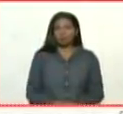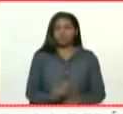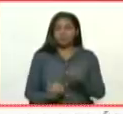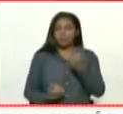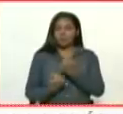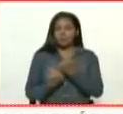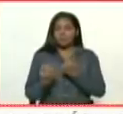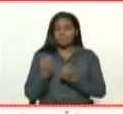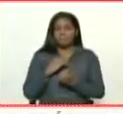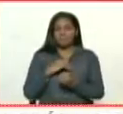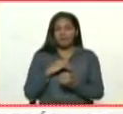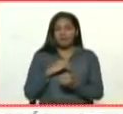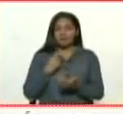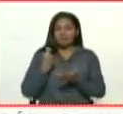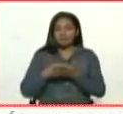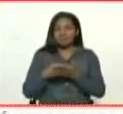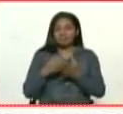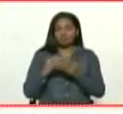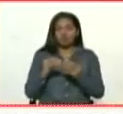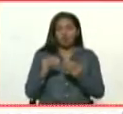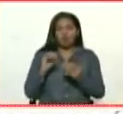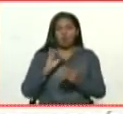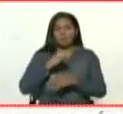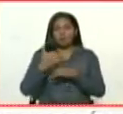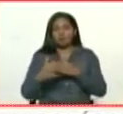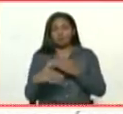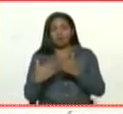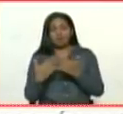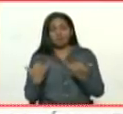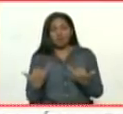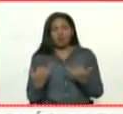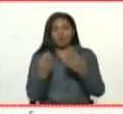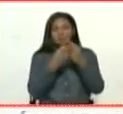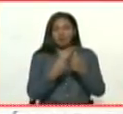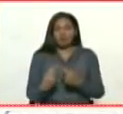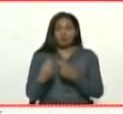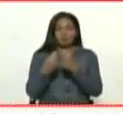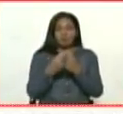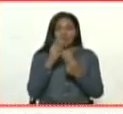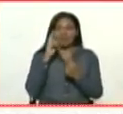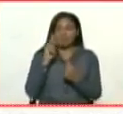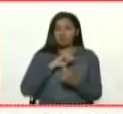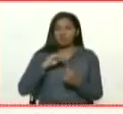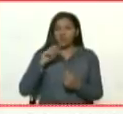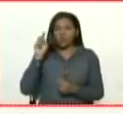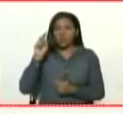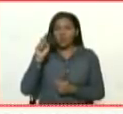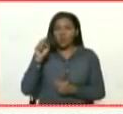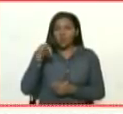apoyar y financiar los proyectos de la economía comunal que necesitan este